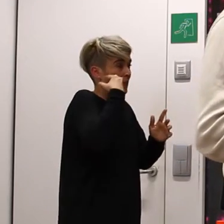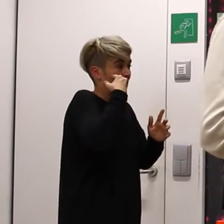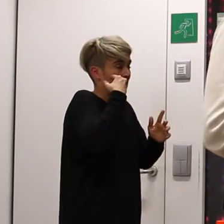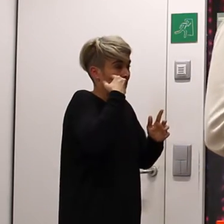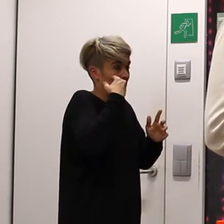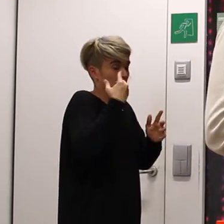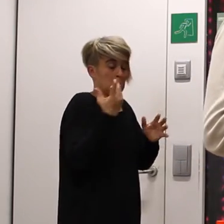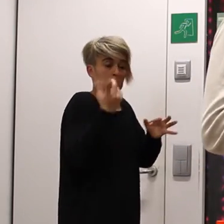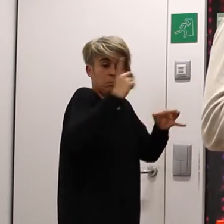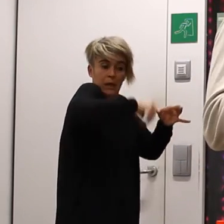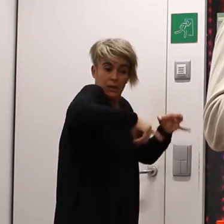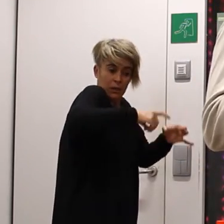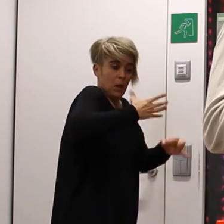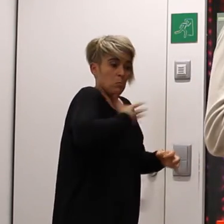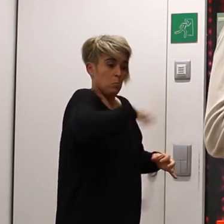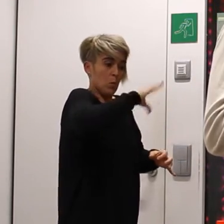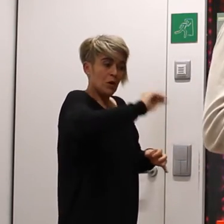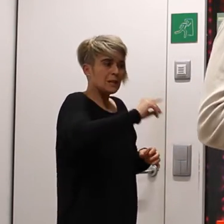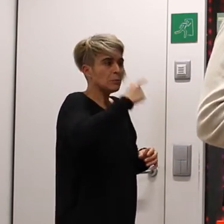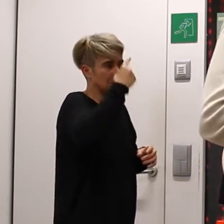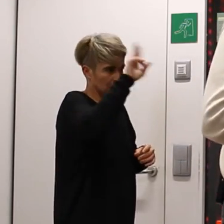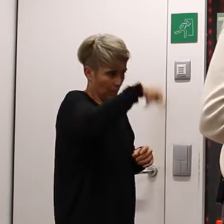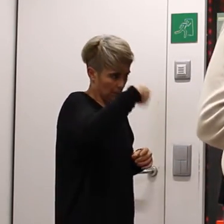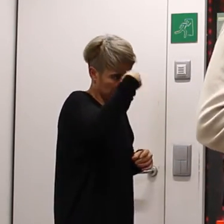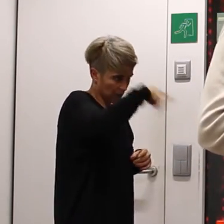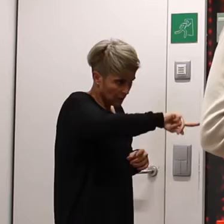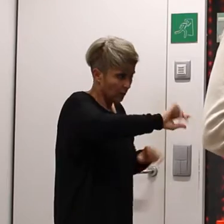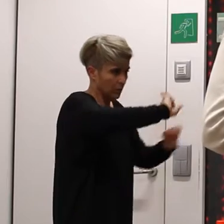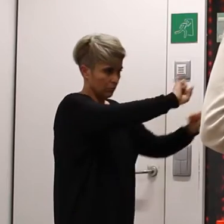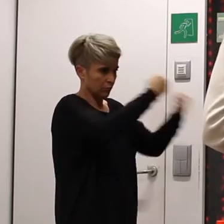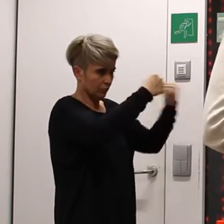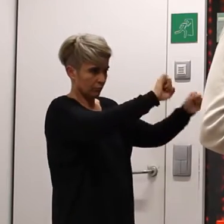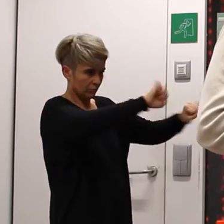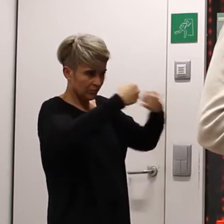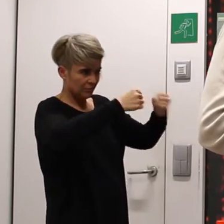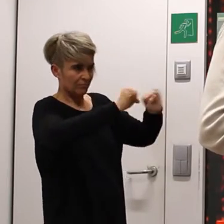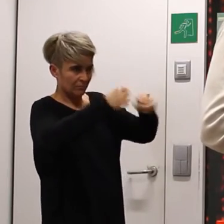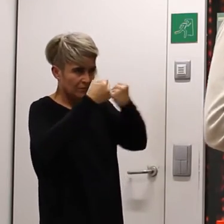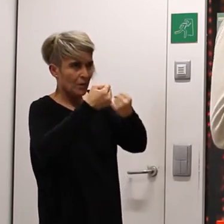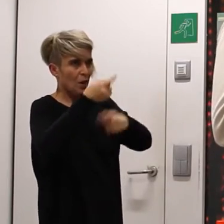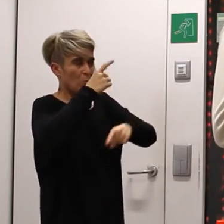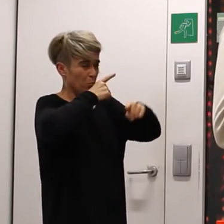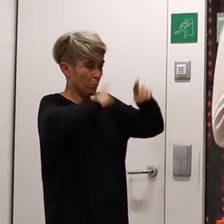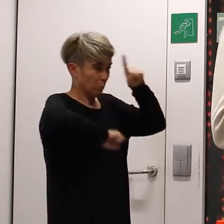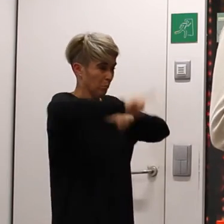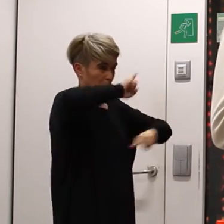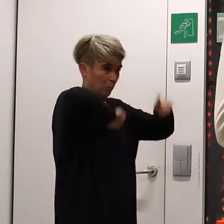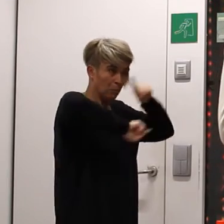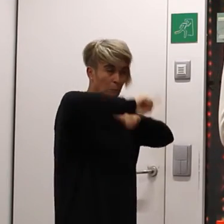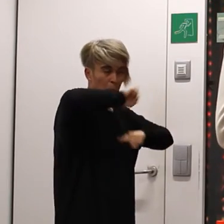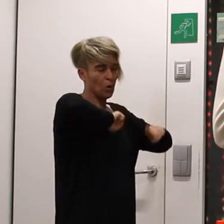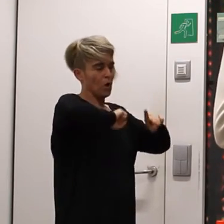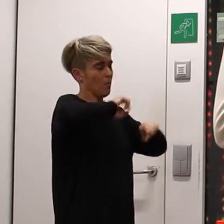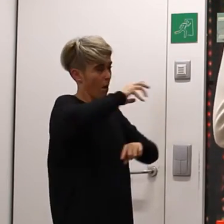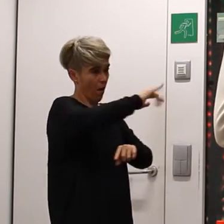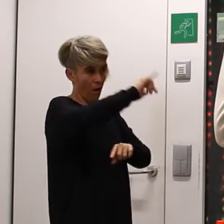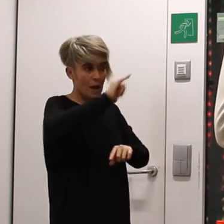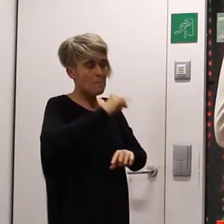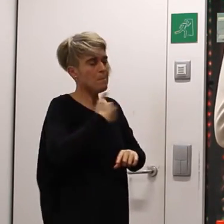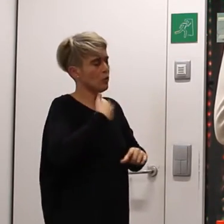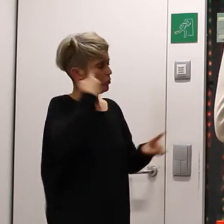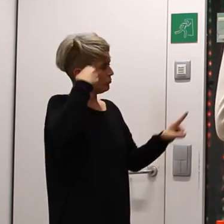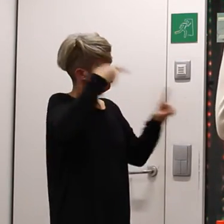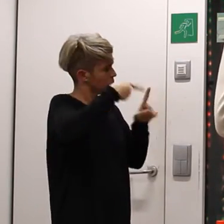más que os podáis pensar, aún son pocas para todo lo que hemos pasado con este proyecto. Pero el proyecto va adelante, lo está